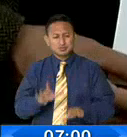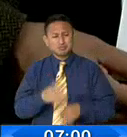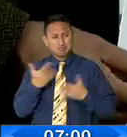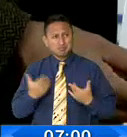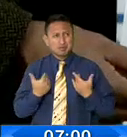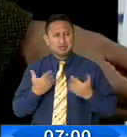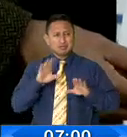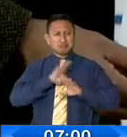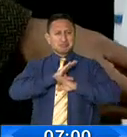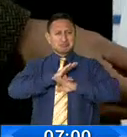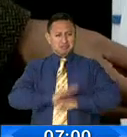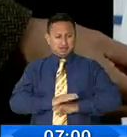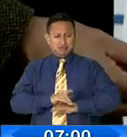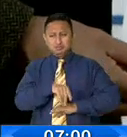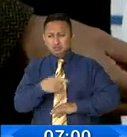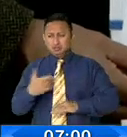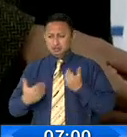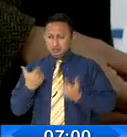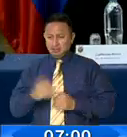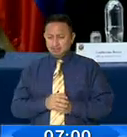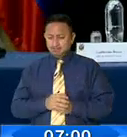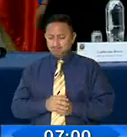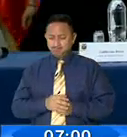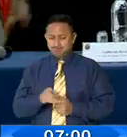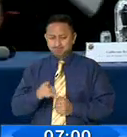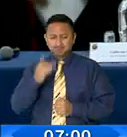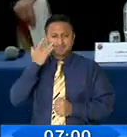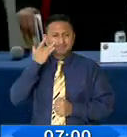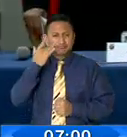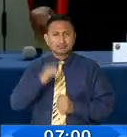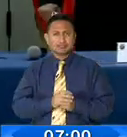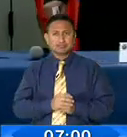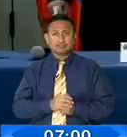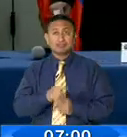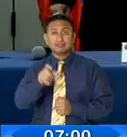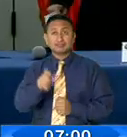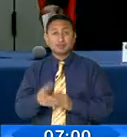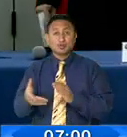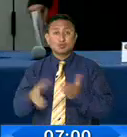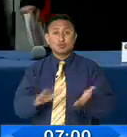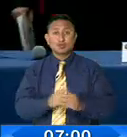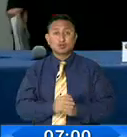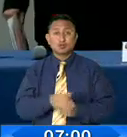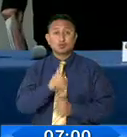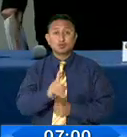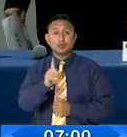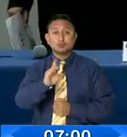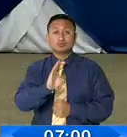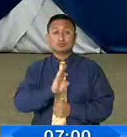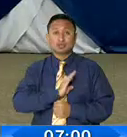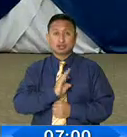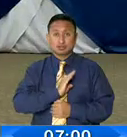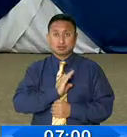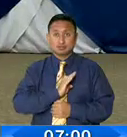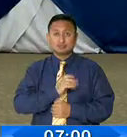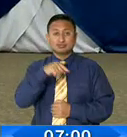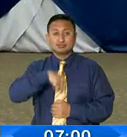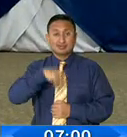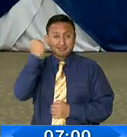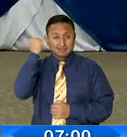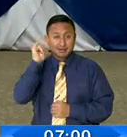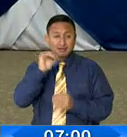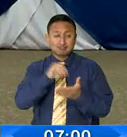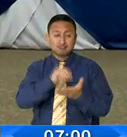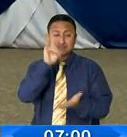el deber cumplido y por otro tristeza por el fallecimiento por COVID de uno de los técnicos, quien fue el creador de la